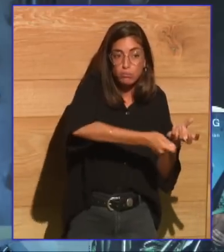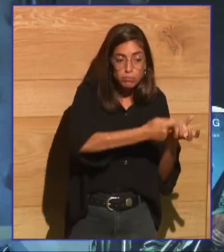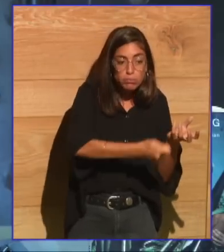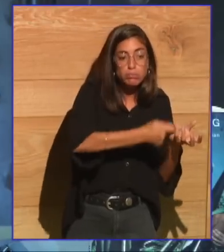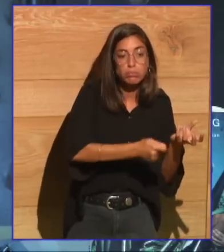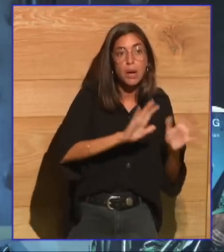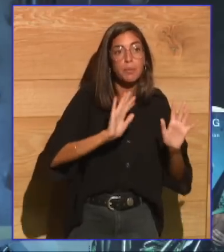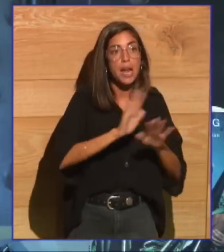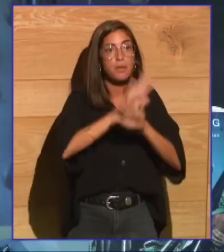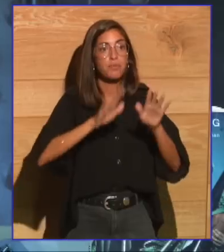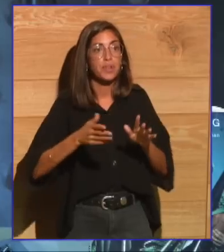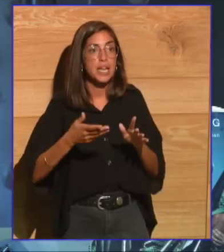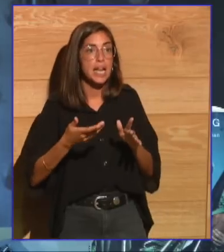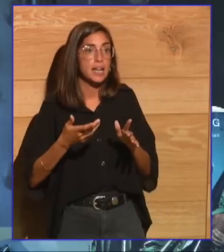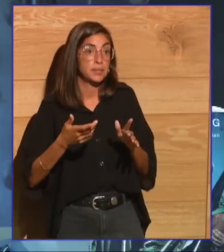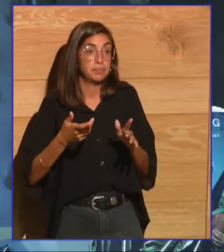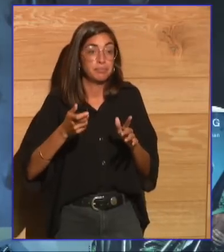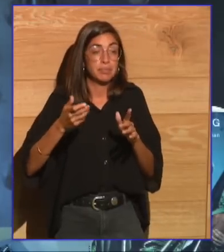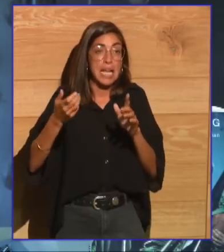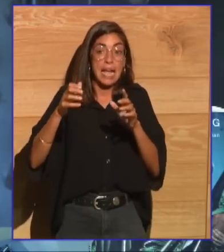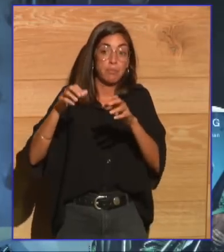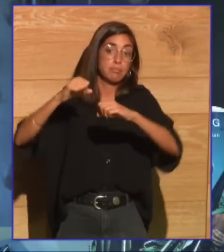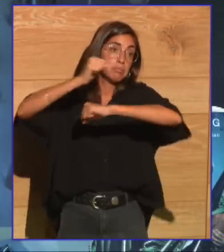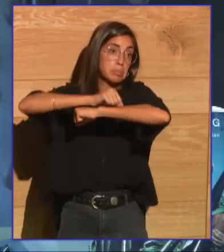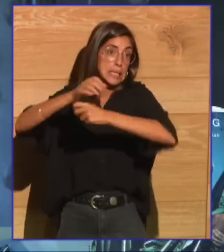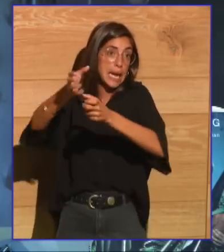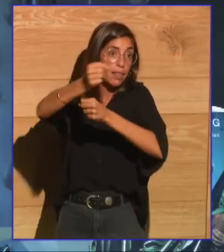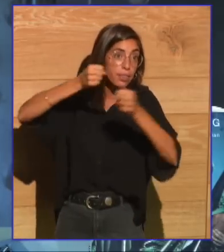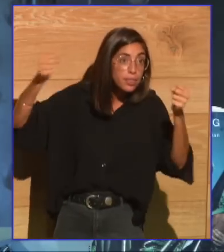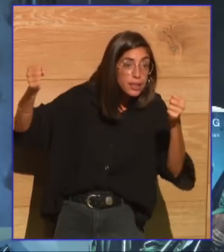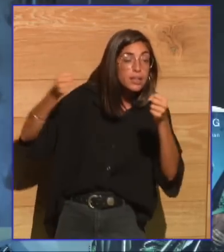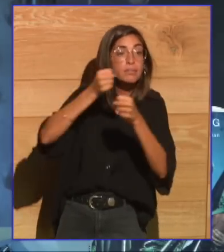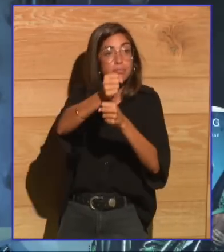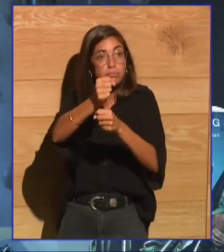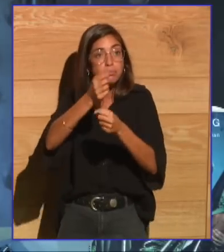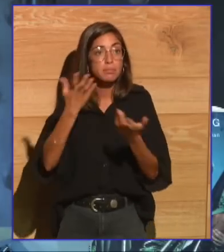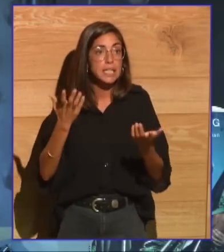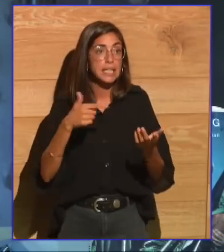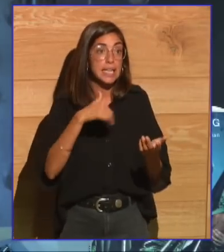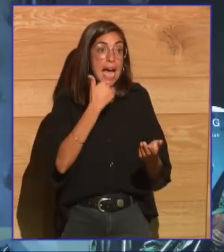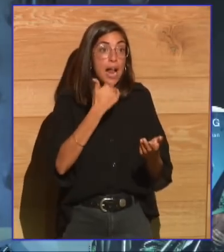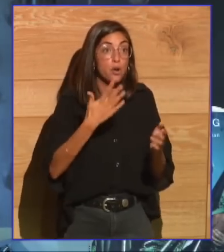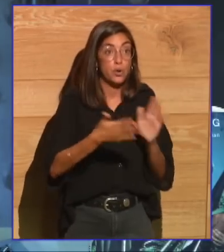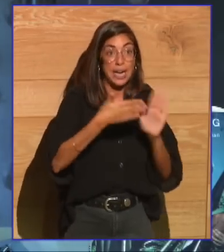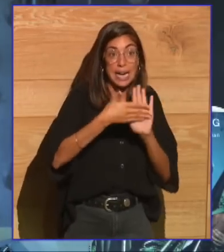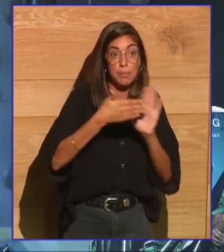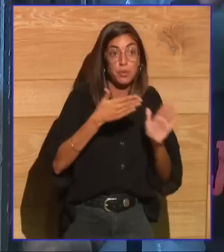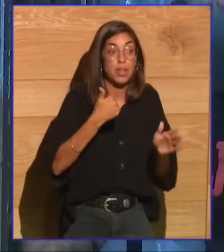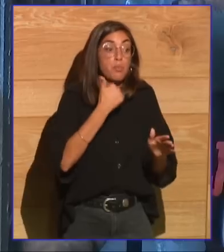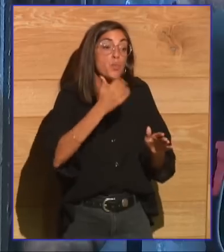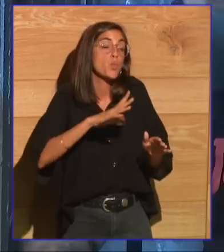cerrando la alacena y acorde el mismo plano está tomándose algo y cuentas de forma muy rápida algo que normalmente llevaría mucho tiempo